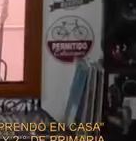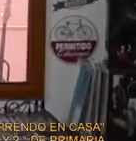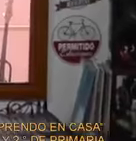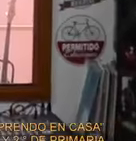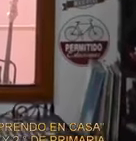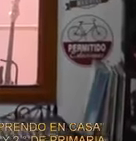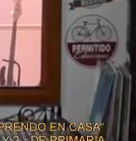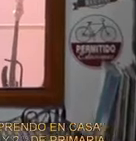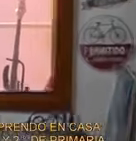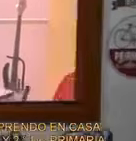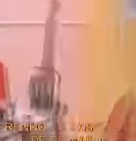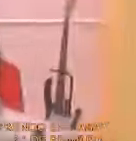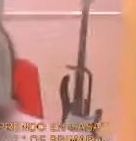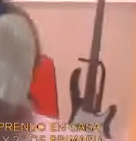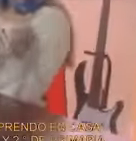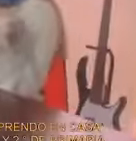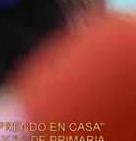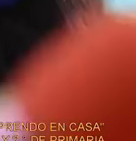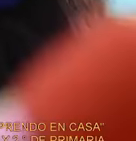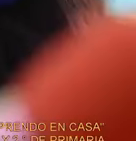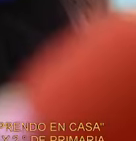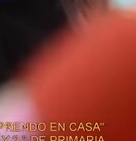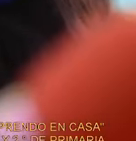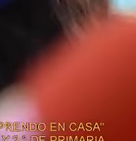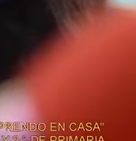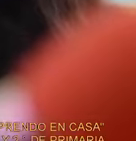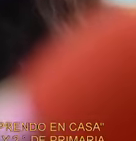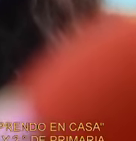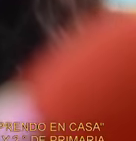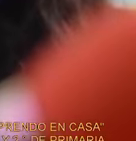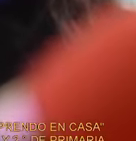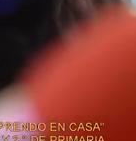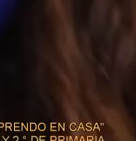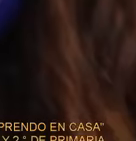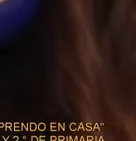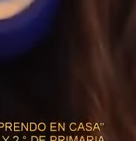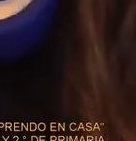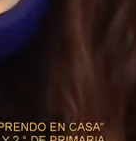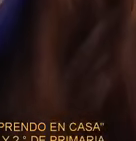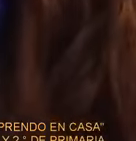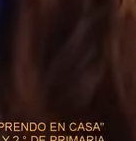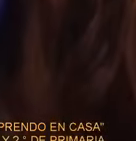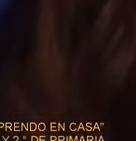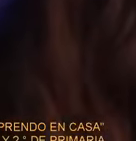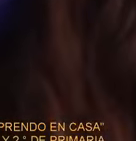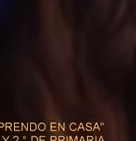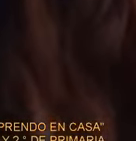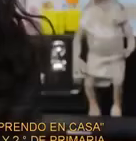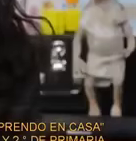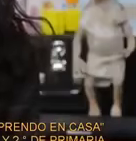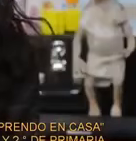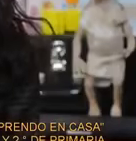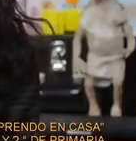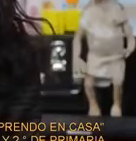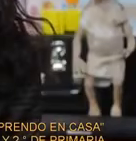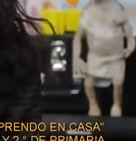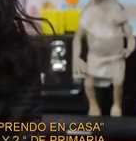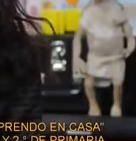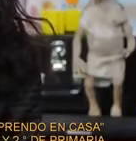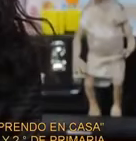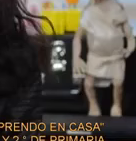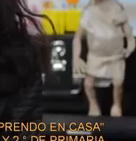Mía, en el que yo hablo acerca de una película. Y ahora volvemos con los protagonistas de Mi Amigo el Dragón. Lo que me